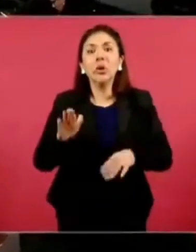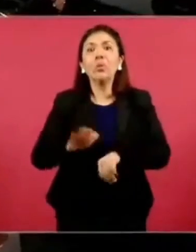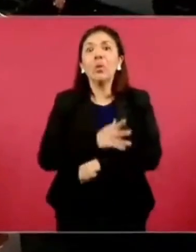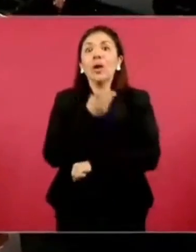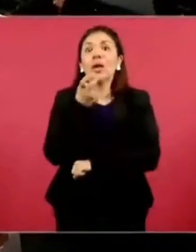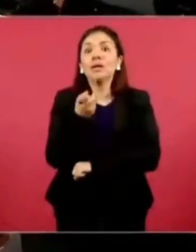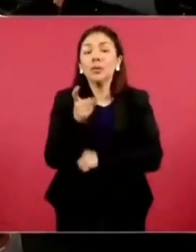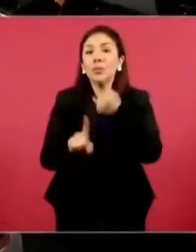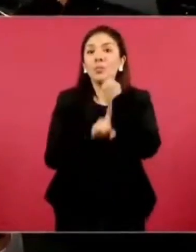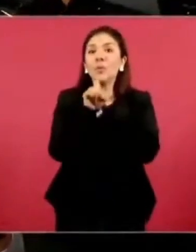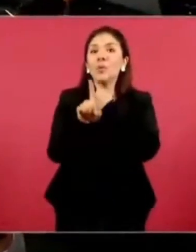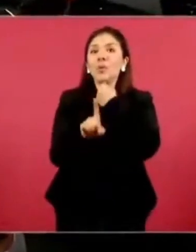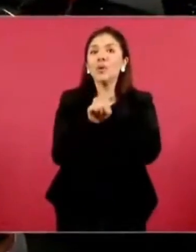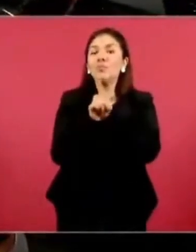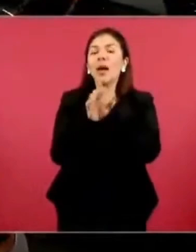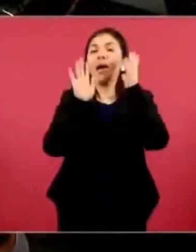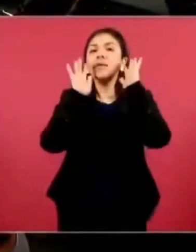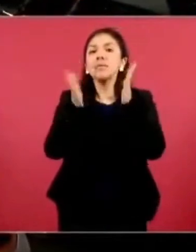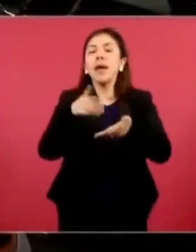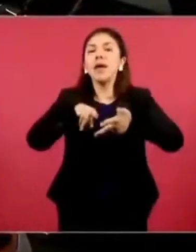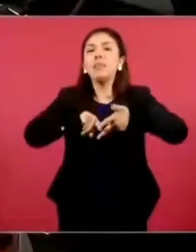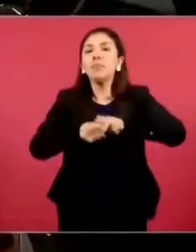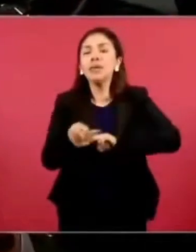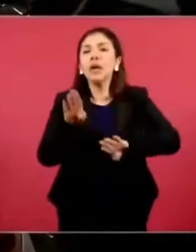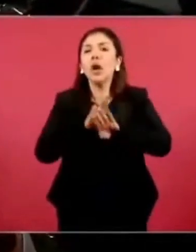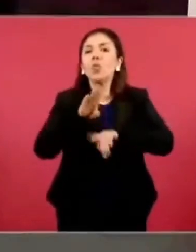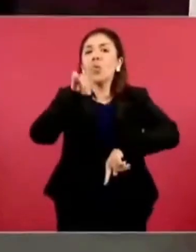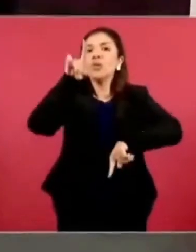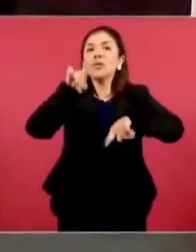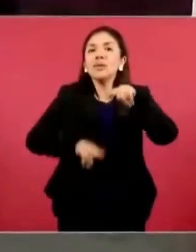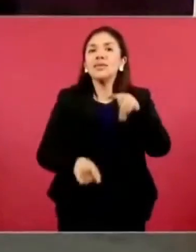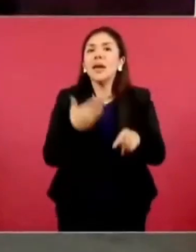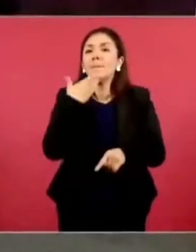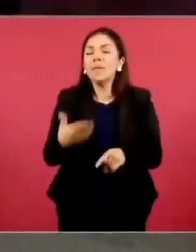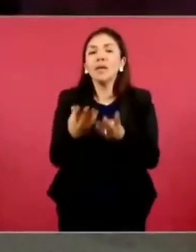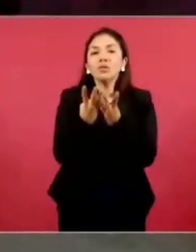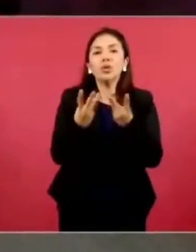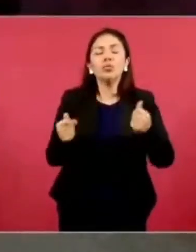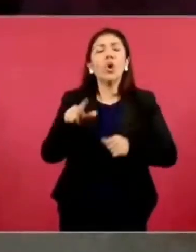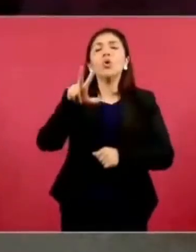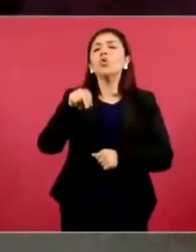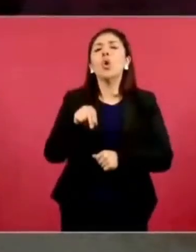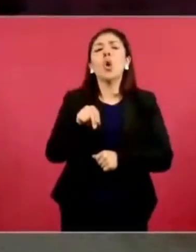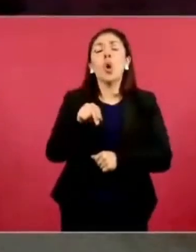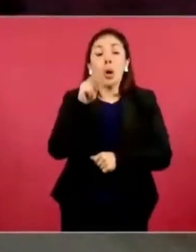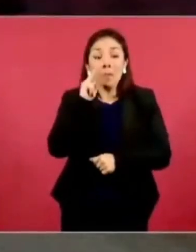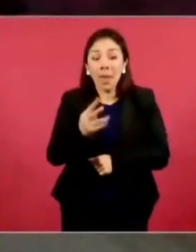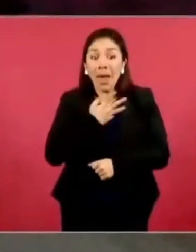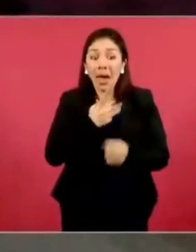enfrentar el problema como tal, no estar administrando el conflicto.